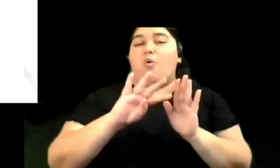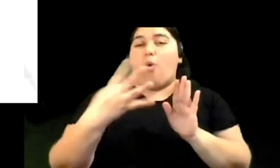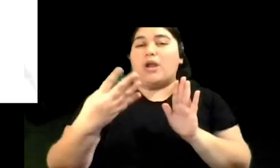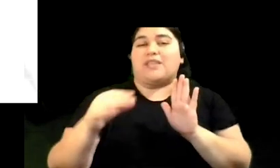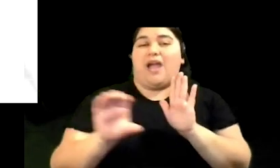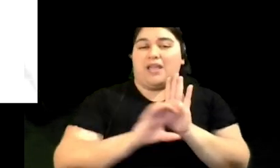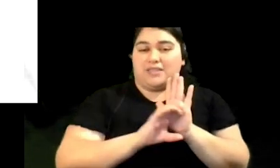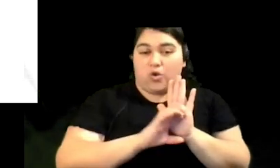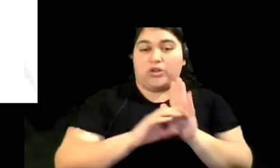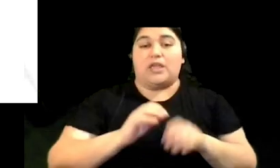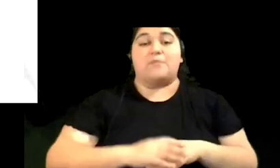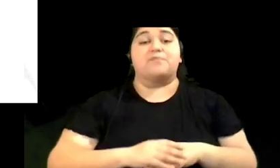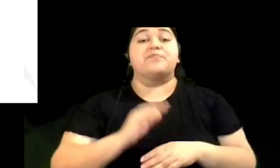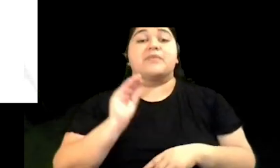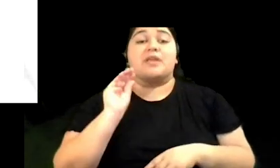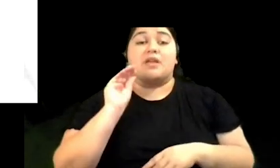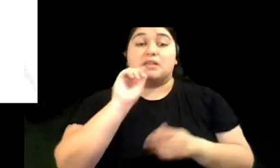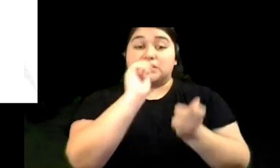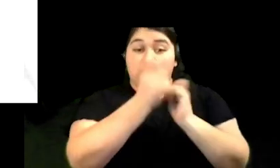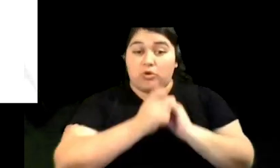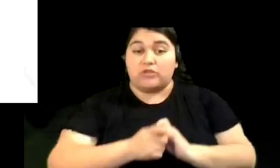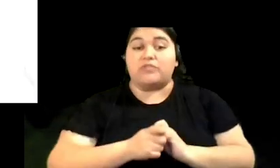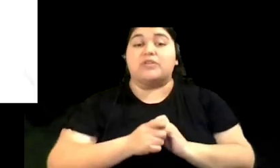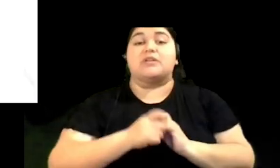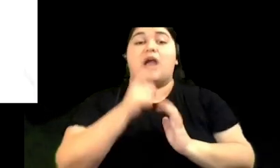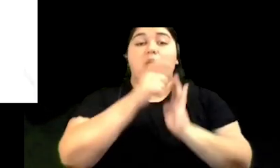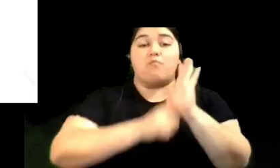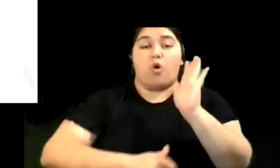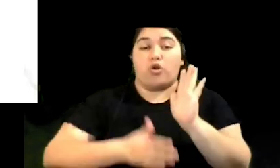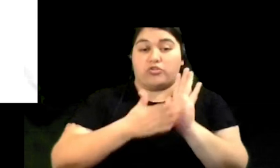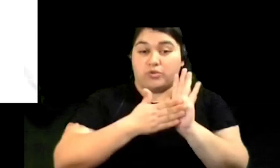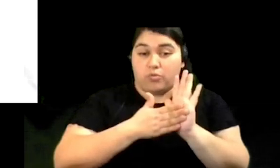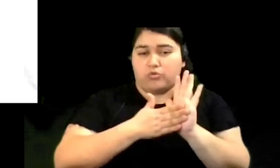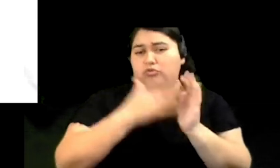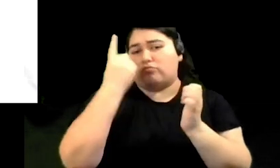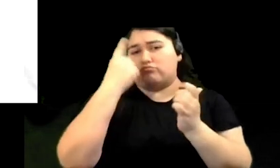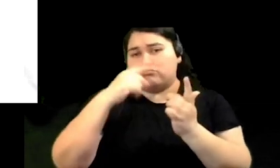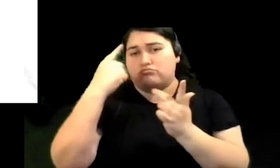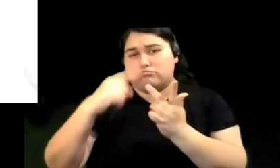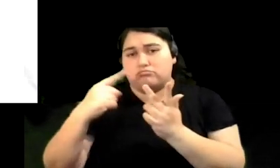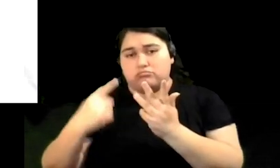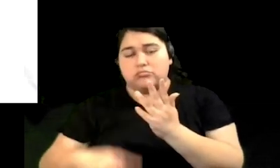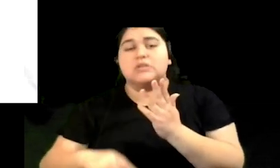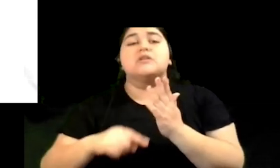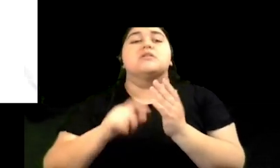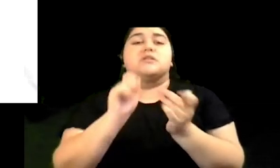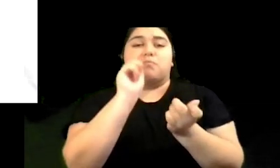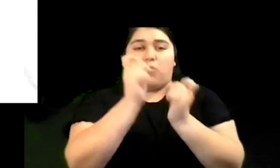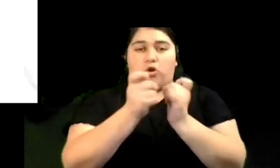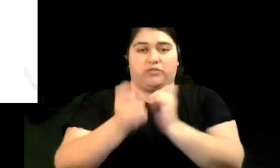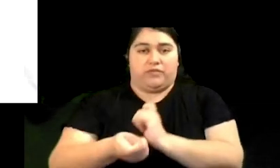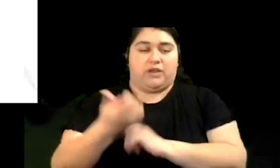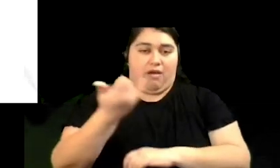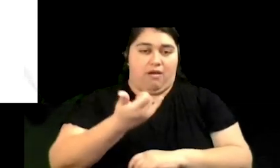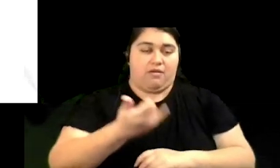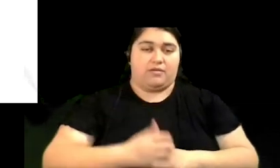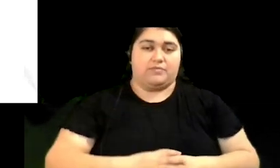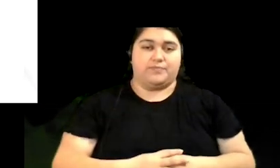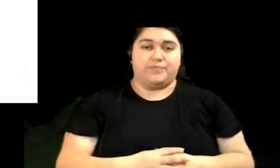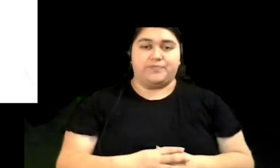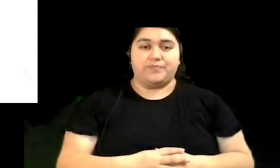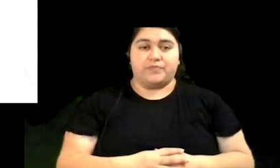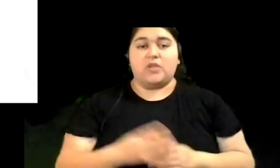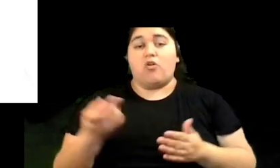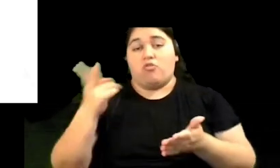valor agregado, se modifica monotributo, entre otras medidas fiscales. Vuelvo